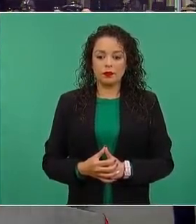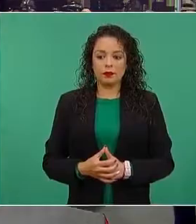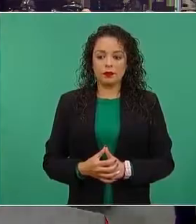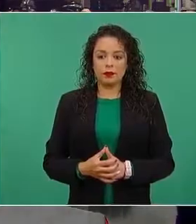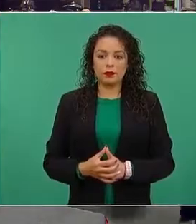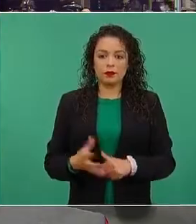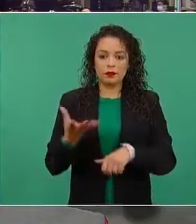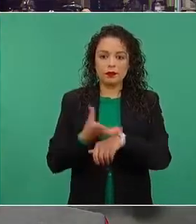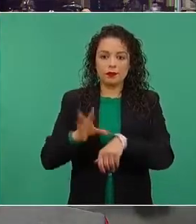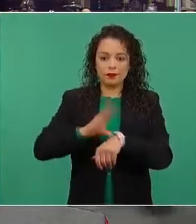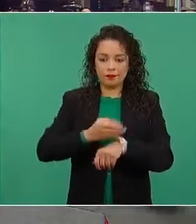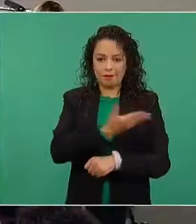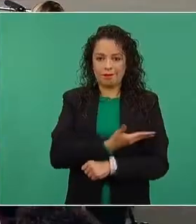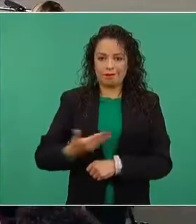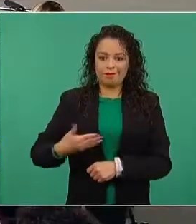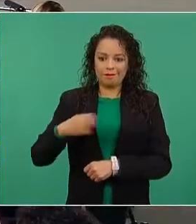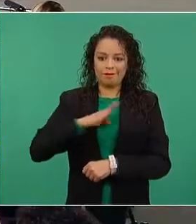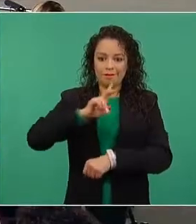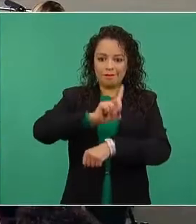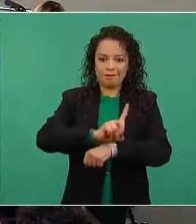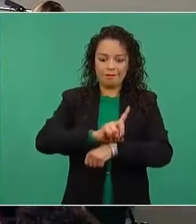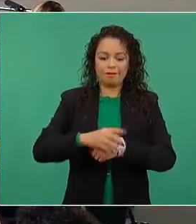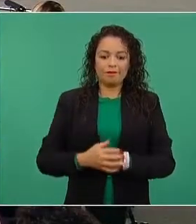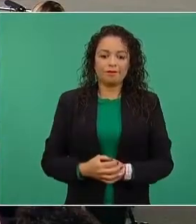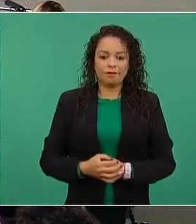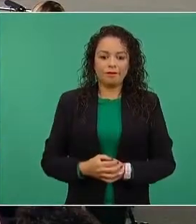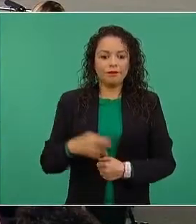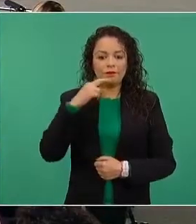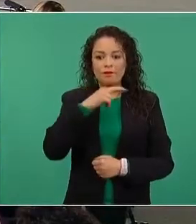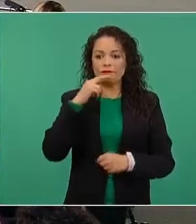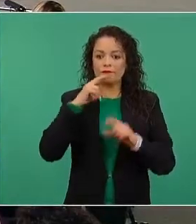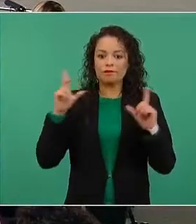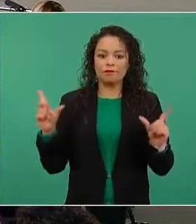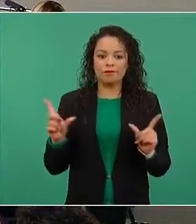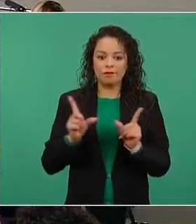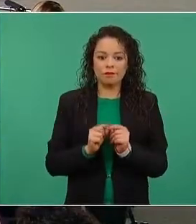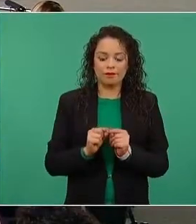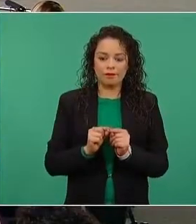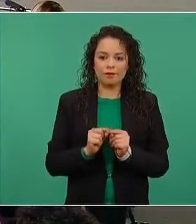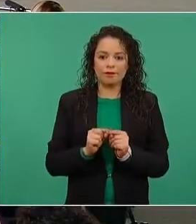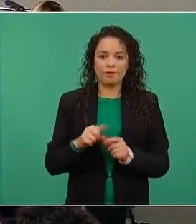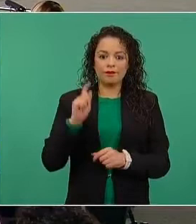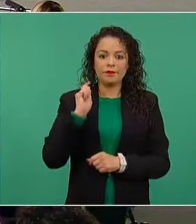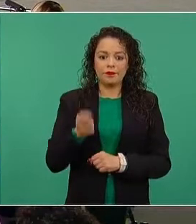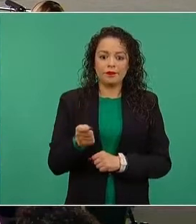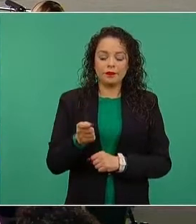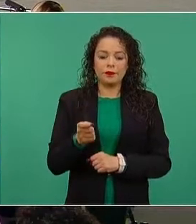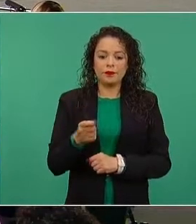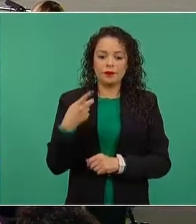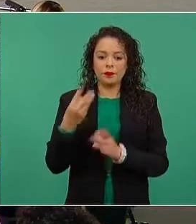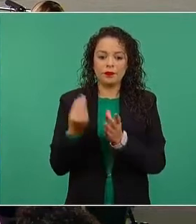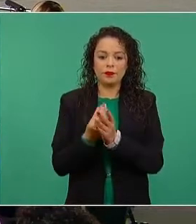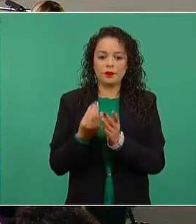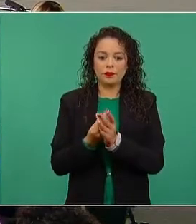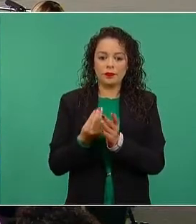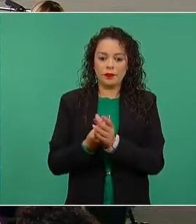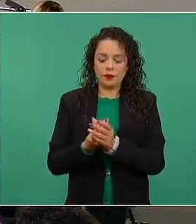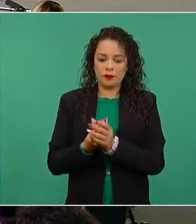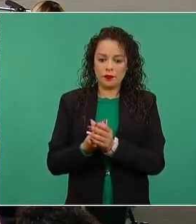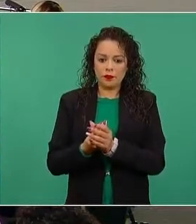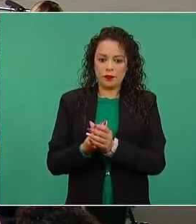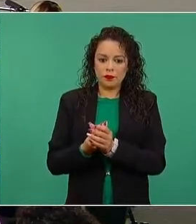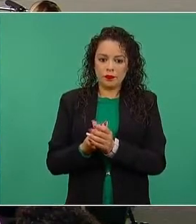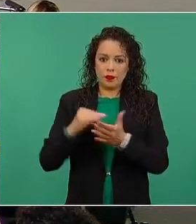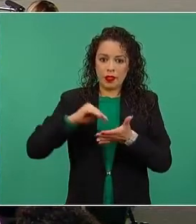Su permiso, señor presidente, muy buenos días. Rápida revisión de la estrategia que por instrucciones del presidente